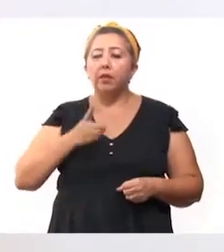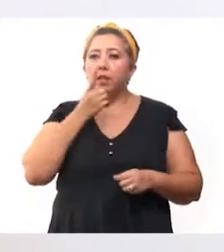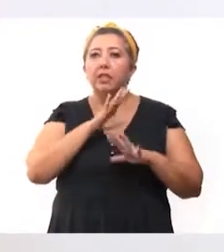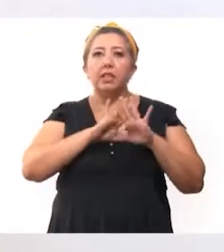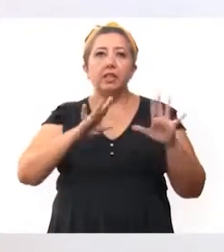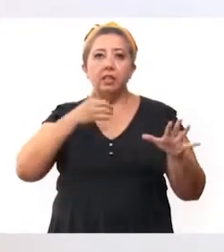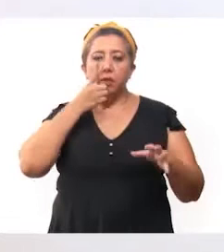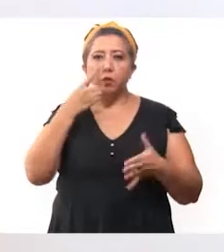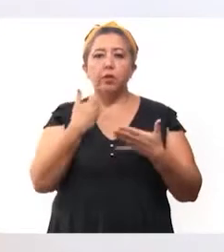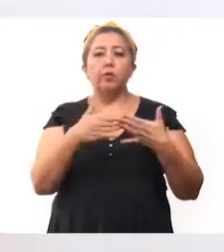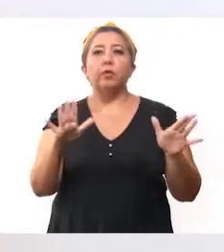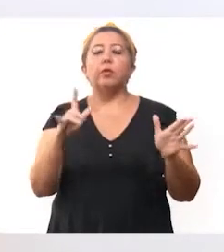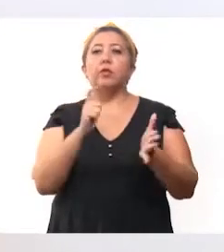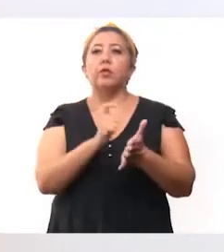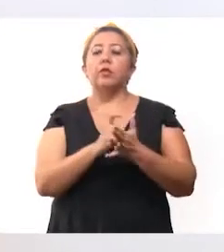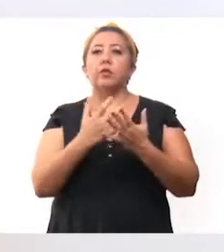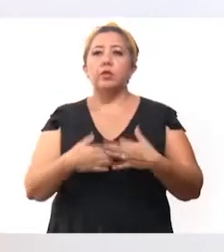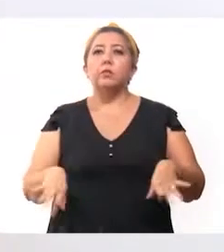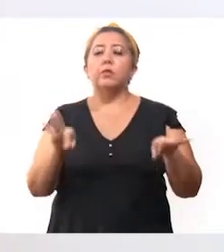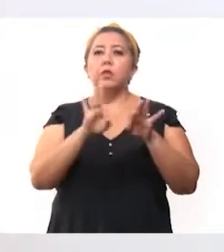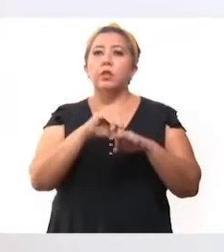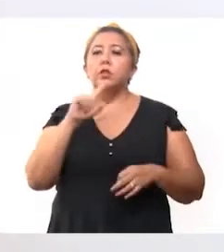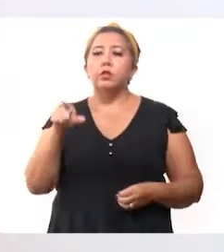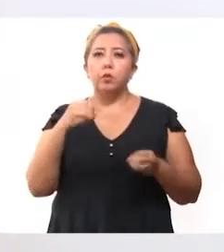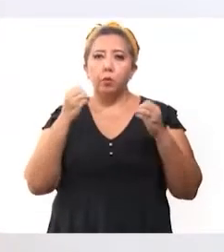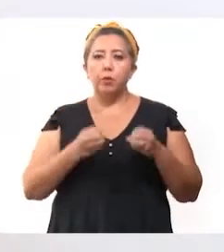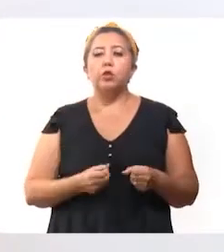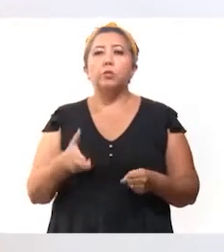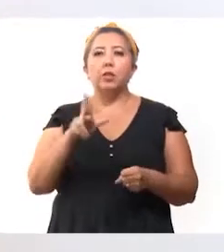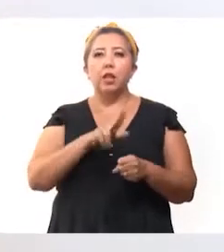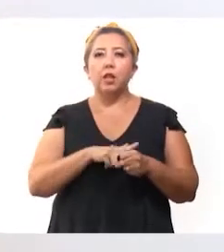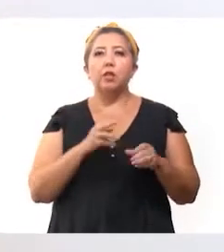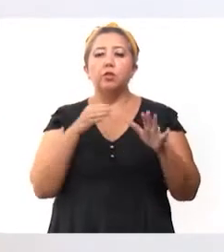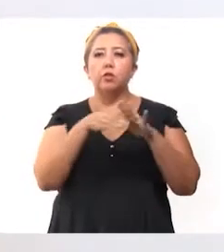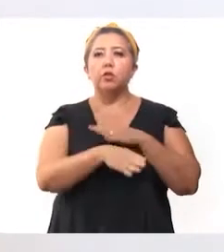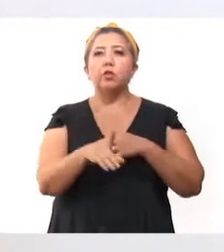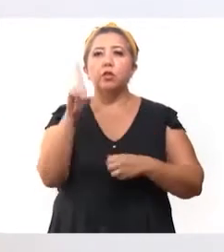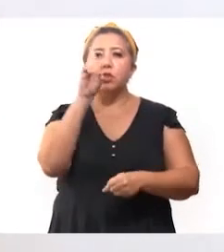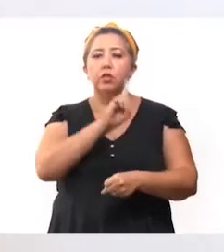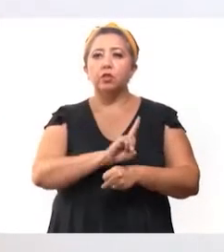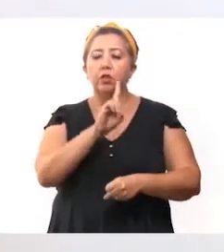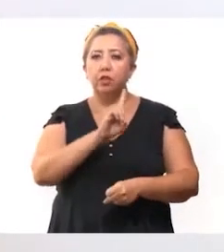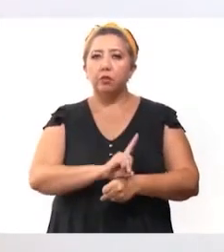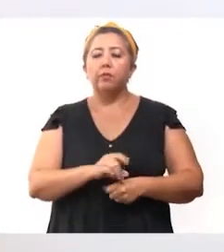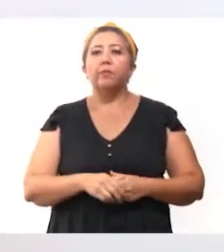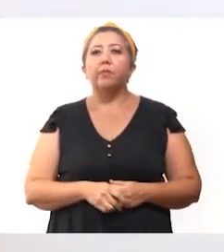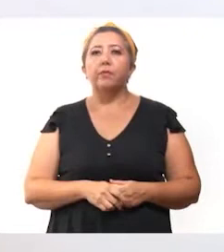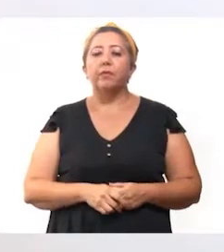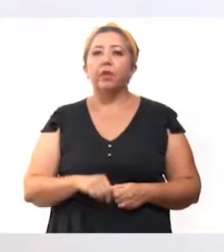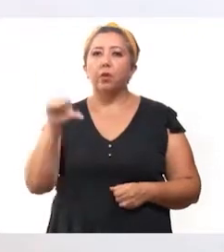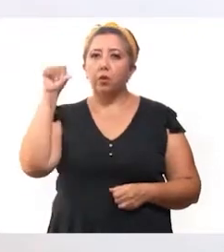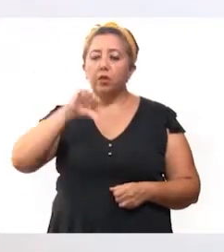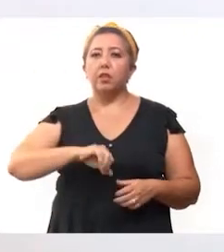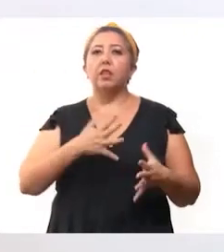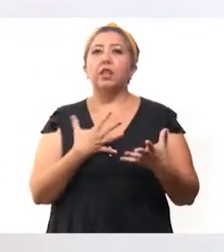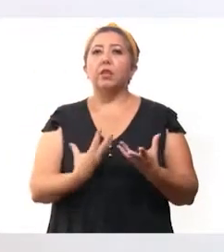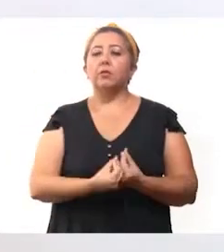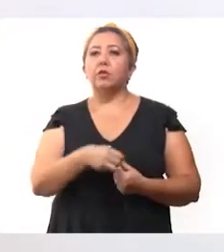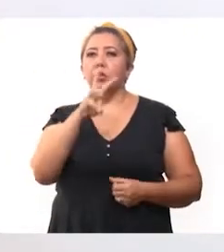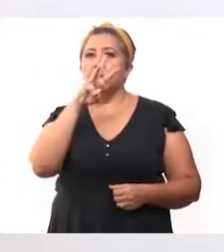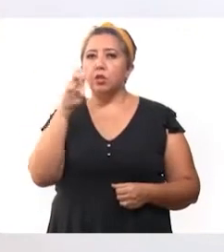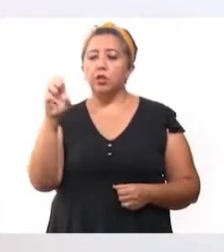se ha señalado en la reapertura económica, los datos más importantes son la ocupación hospitalaria y los ingresos diarios. El día de hoy